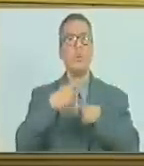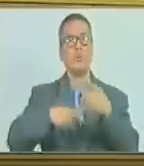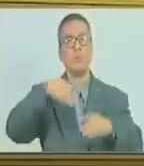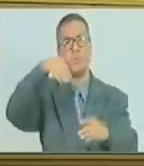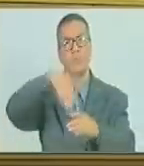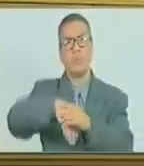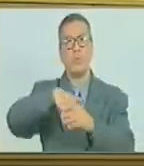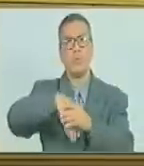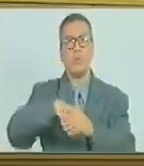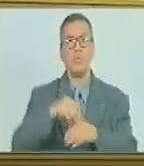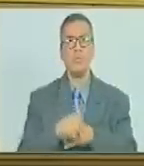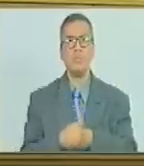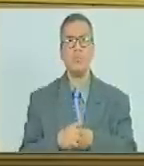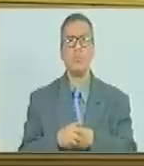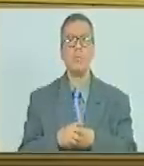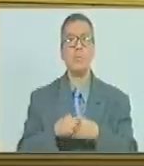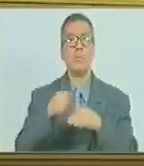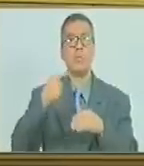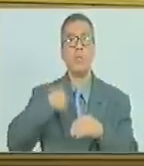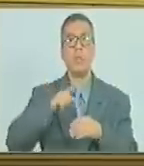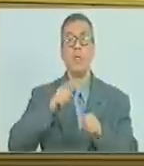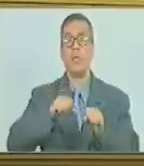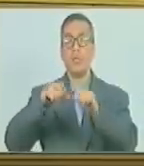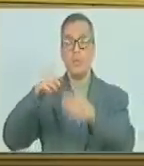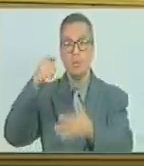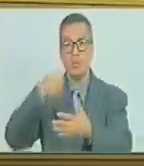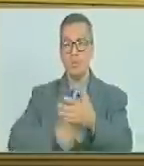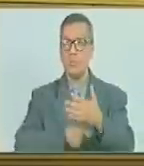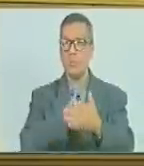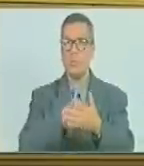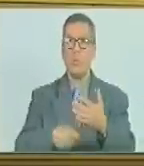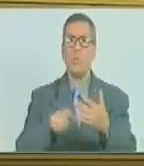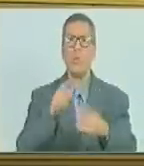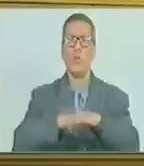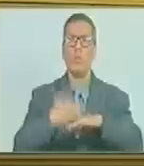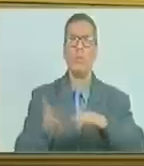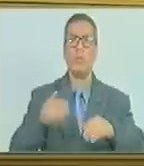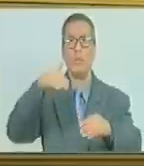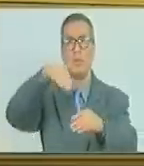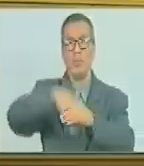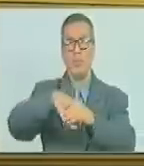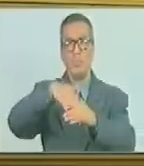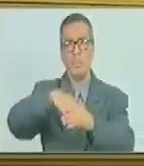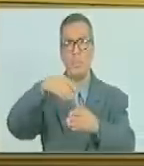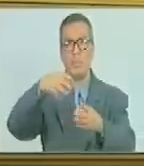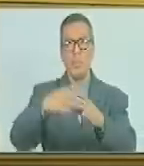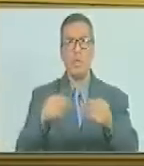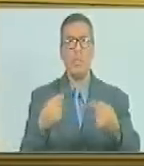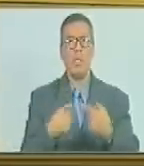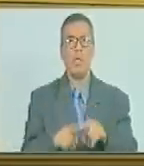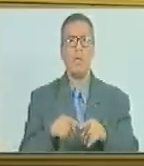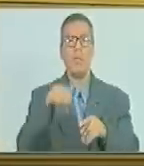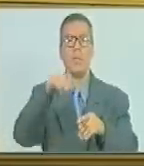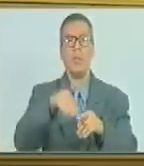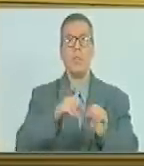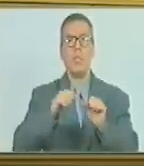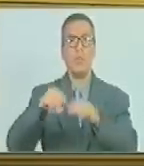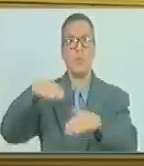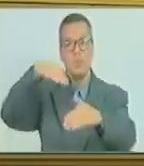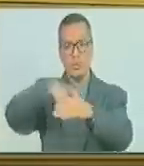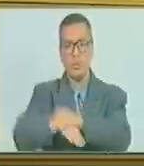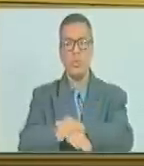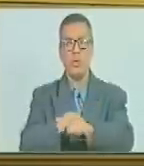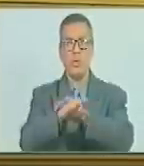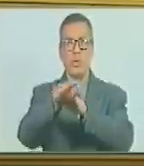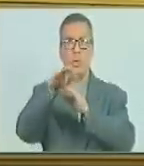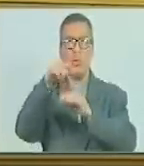electoral que debió ser suspendido porque las máquinas lectoras ópticas fueron arrojadas en unos sótanos llenos de